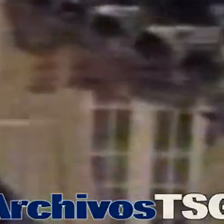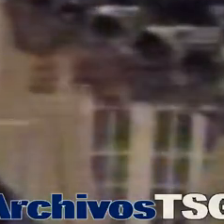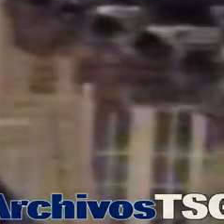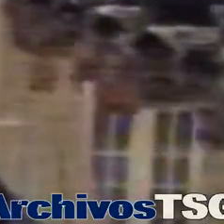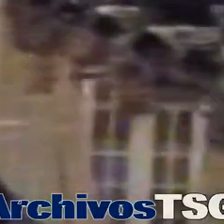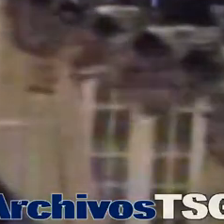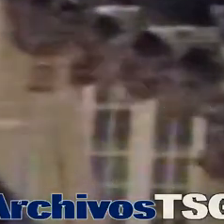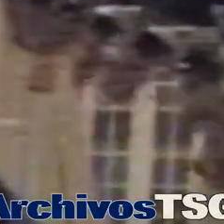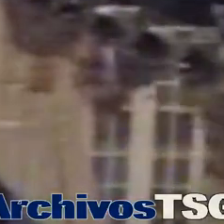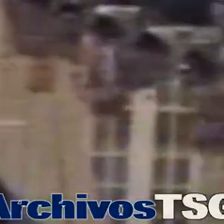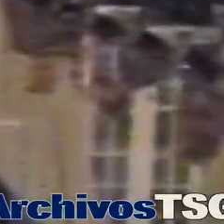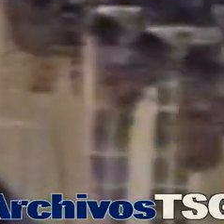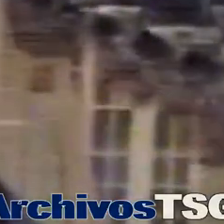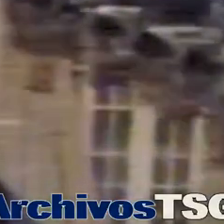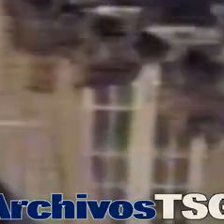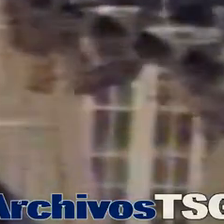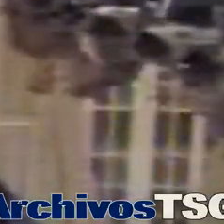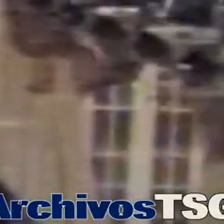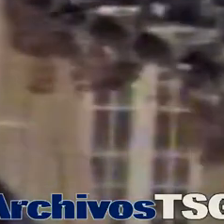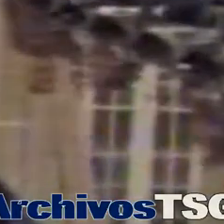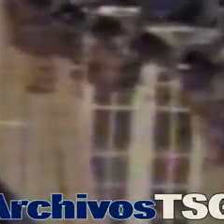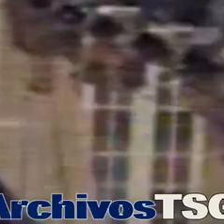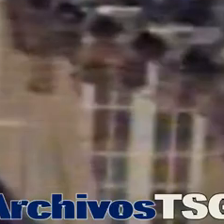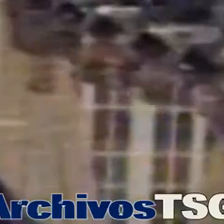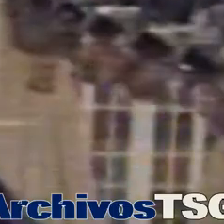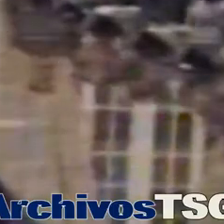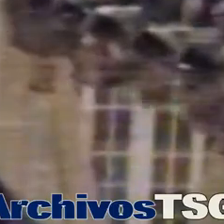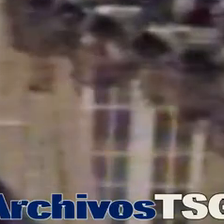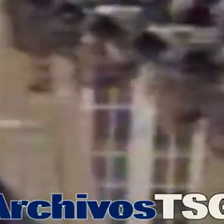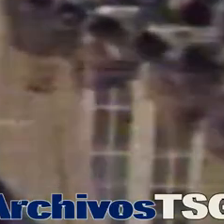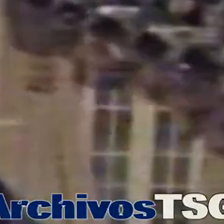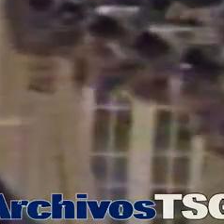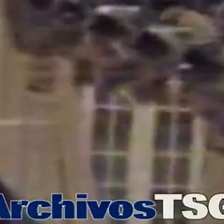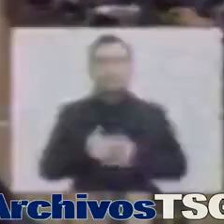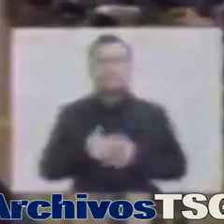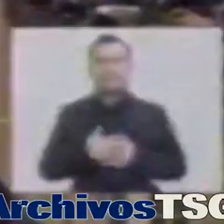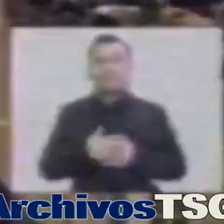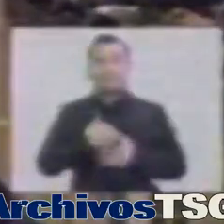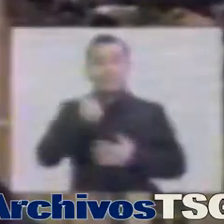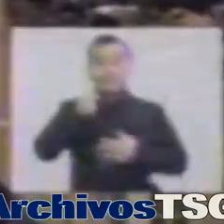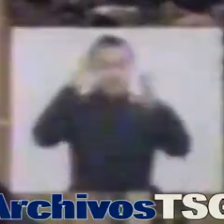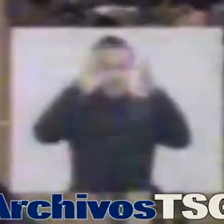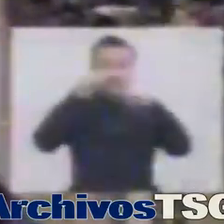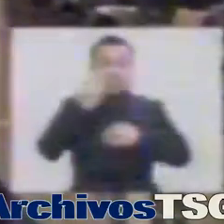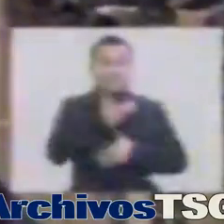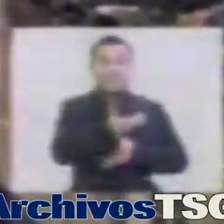señor presidente de la República, Nayib Bukele. Buenas noches a todos.